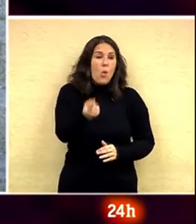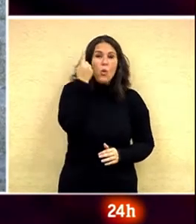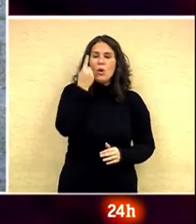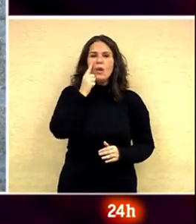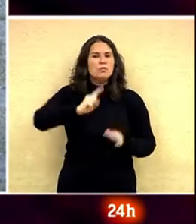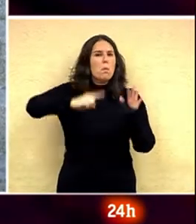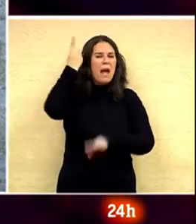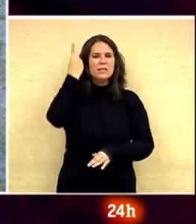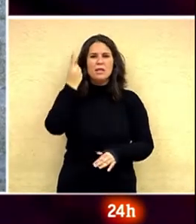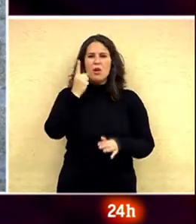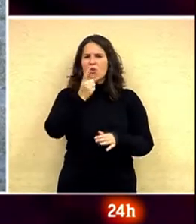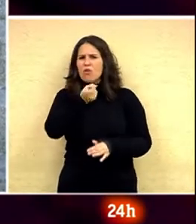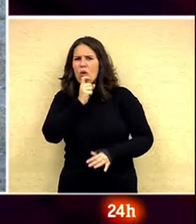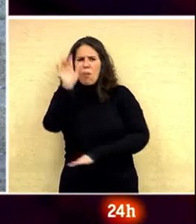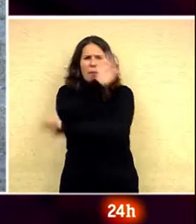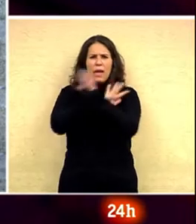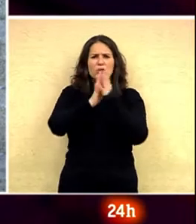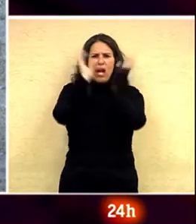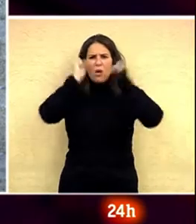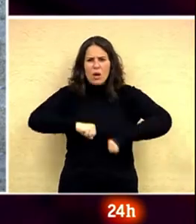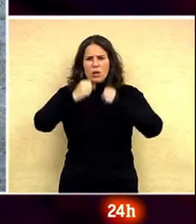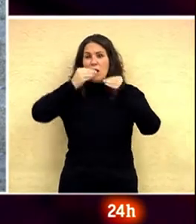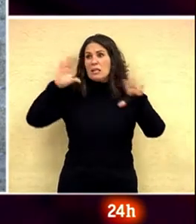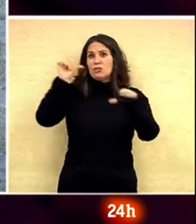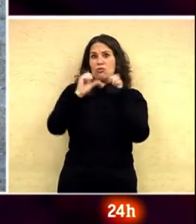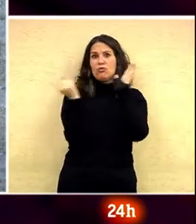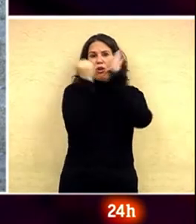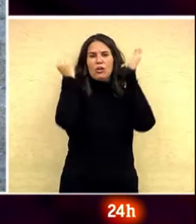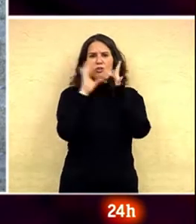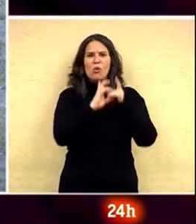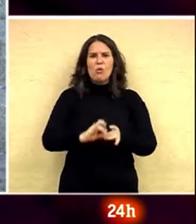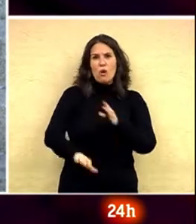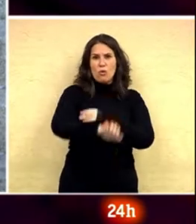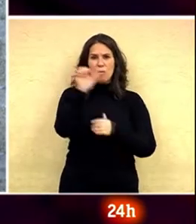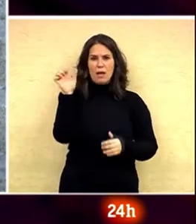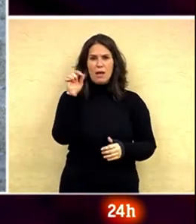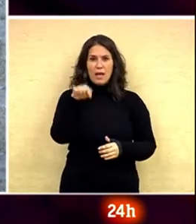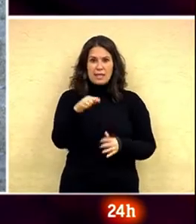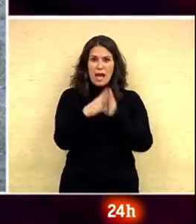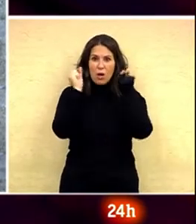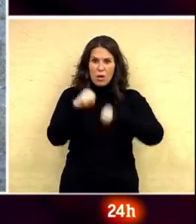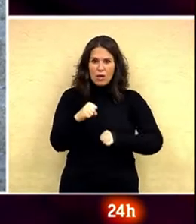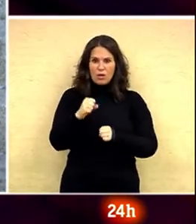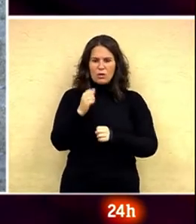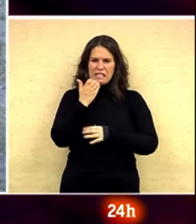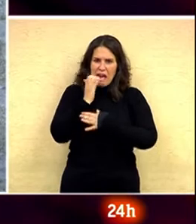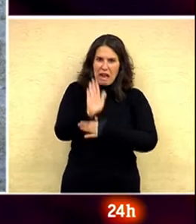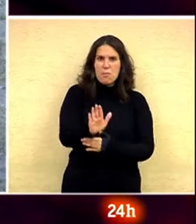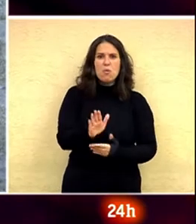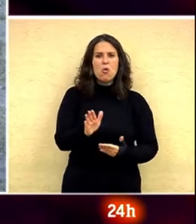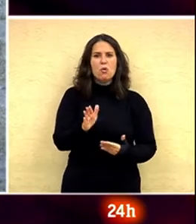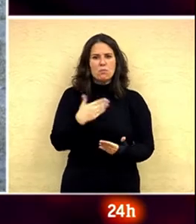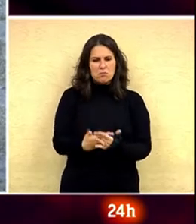los más importantes y complejos acuerdos de la historia de la Unión Europea. El ejemplo de ese acuerdo, de su posibilidad, del